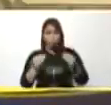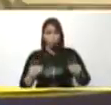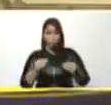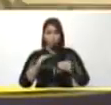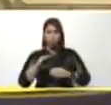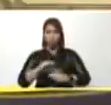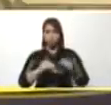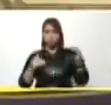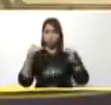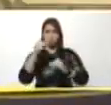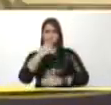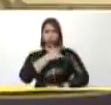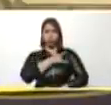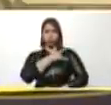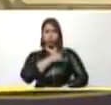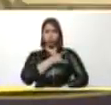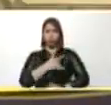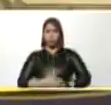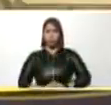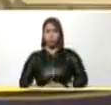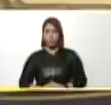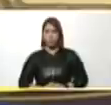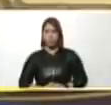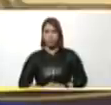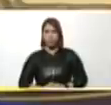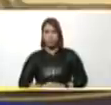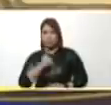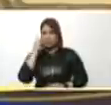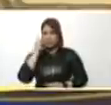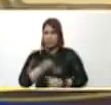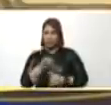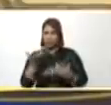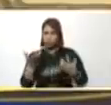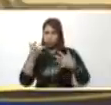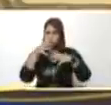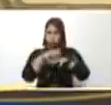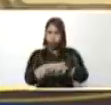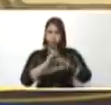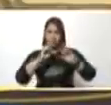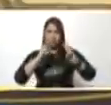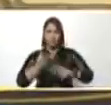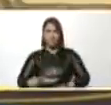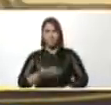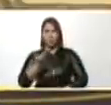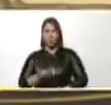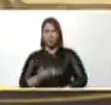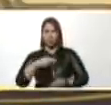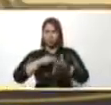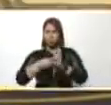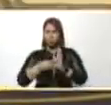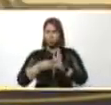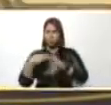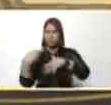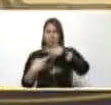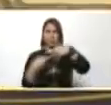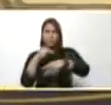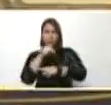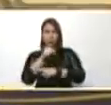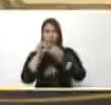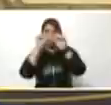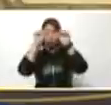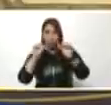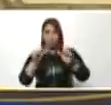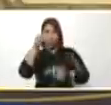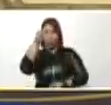academias, universidades, involucrarse en este tema tan importante como es la revolución del sistema